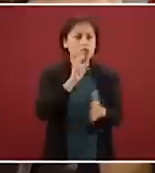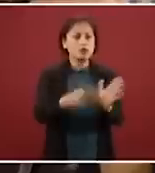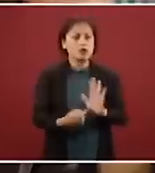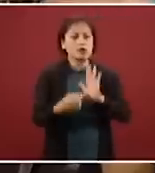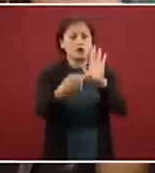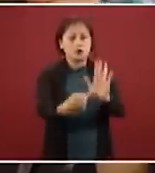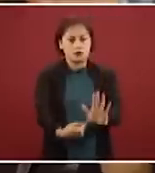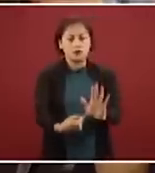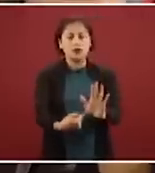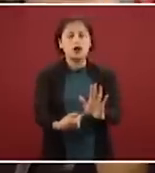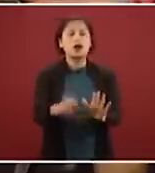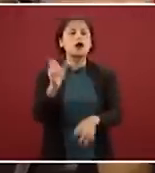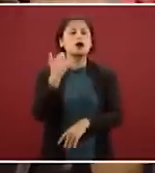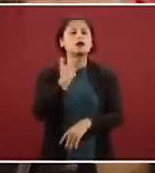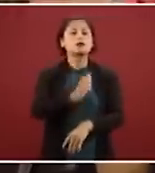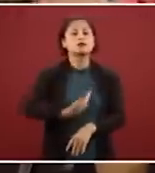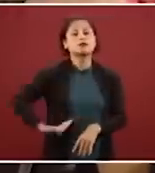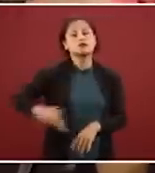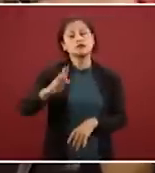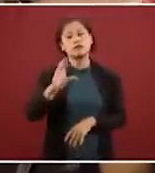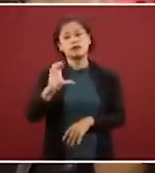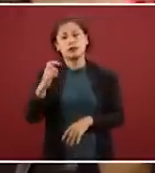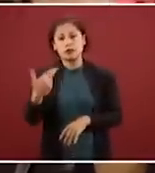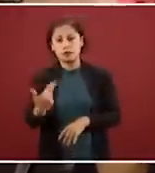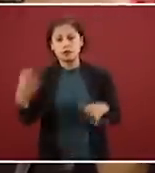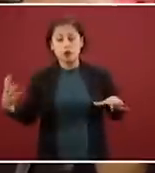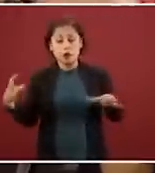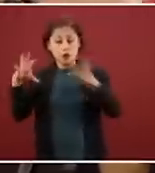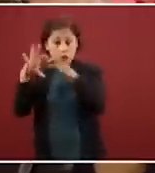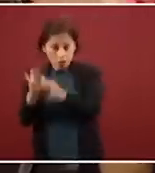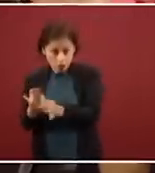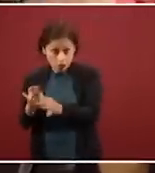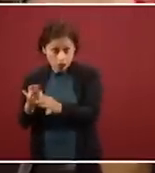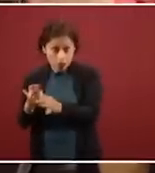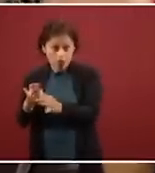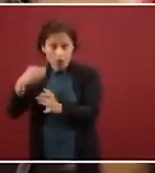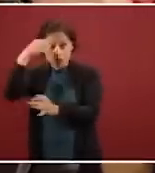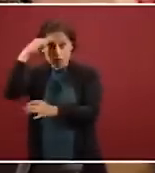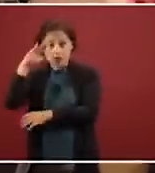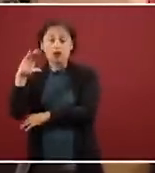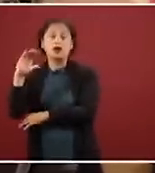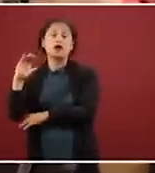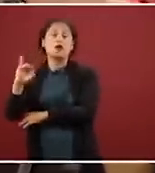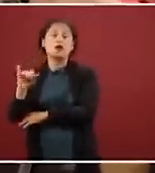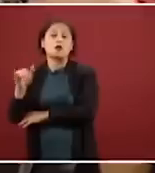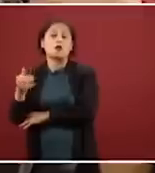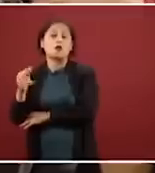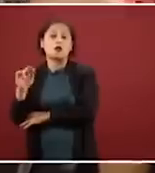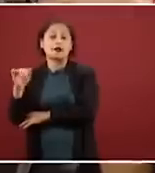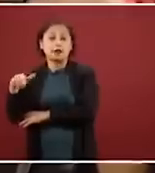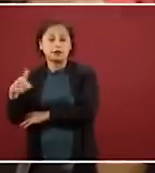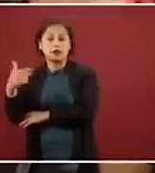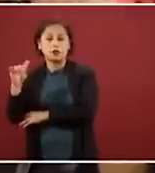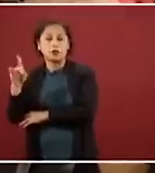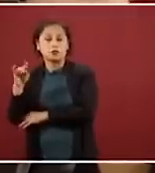al expresidente Felipe Calderón con estos vínculos con Joaquín Guzmán Loera, dado que está también este juicio